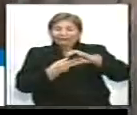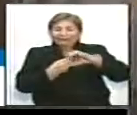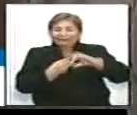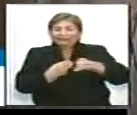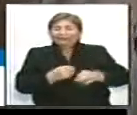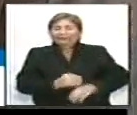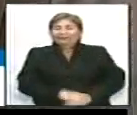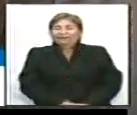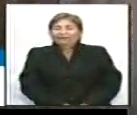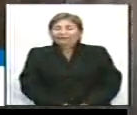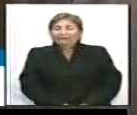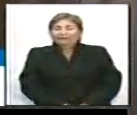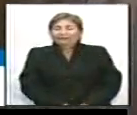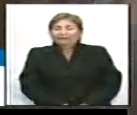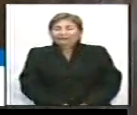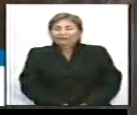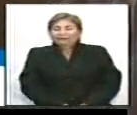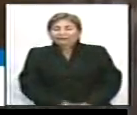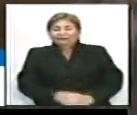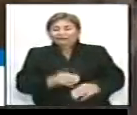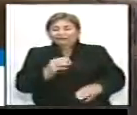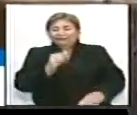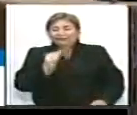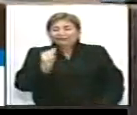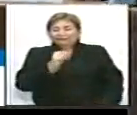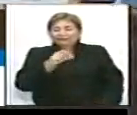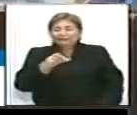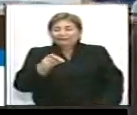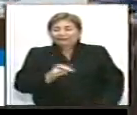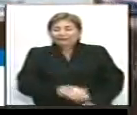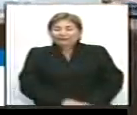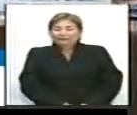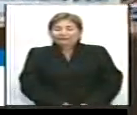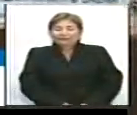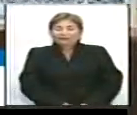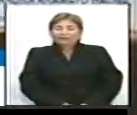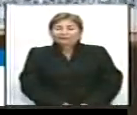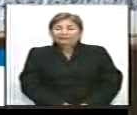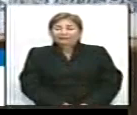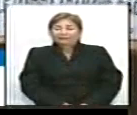y Minas. Congresista Román, que es de la bancada de Acción Popular.